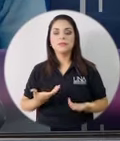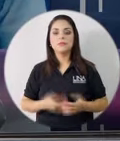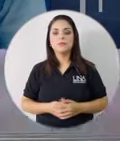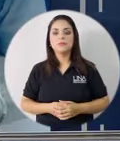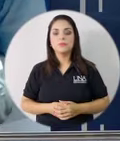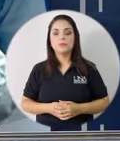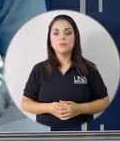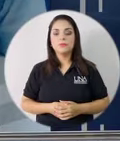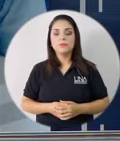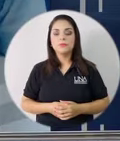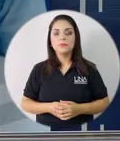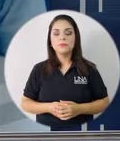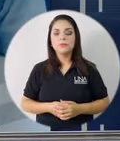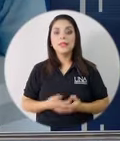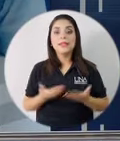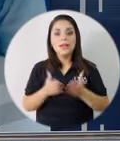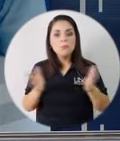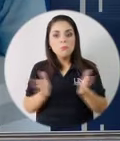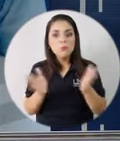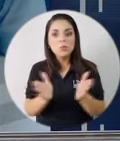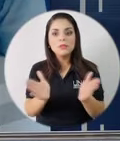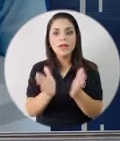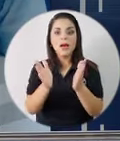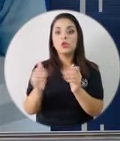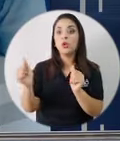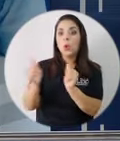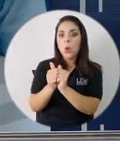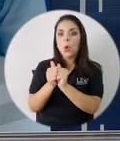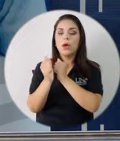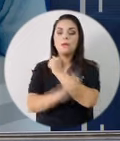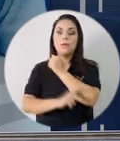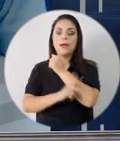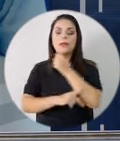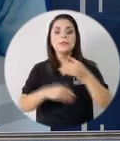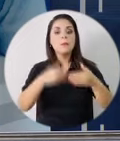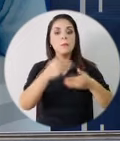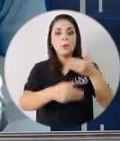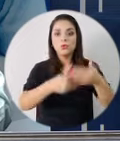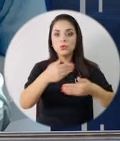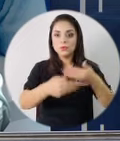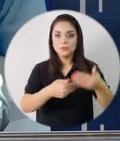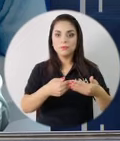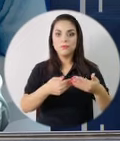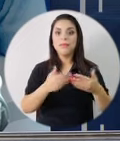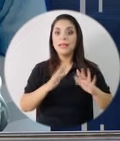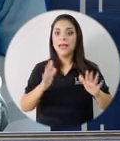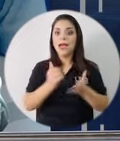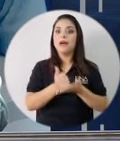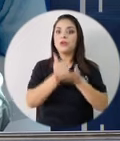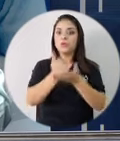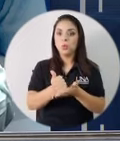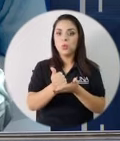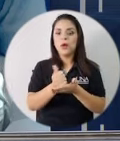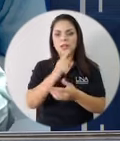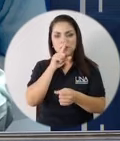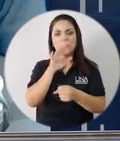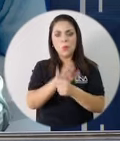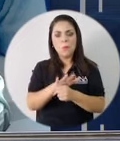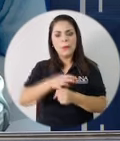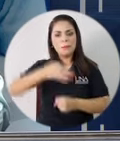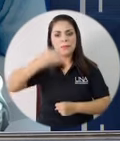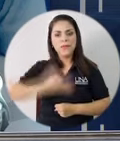está impulsando junto con el Estado procesos precisamente que permitan que se cumplan